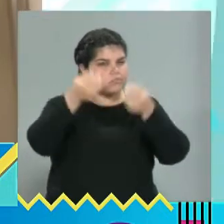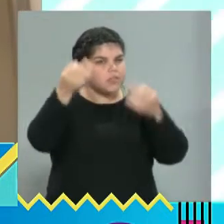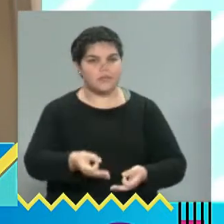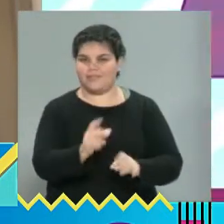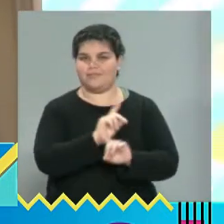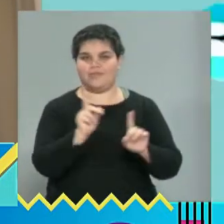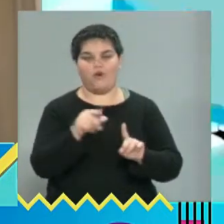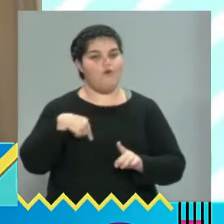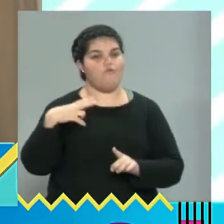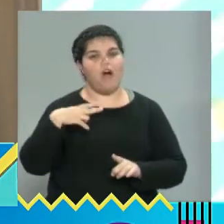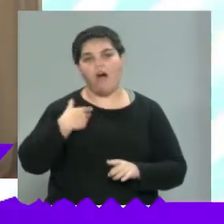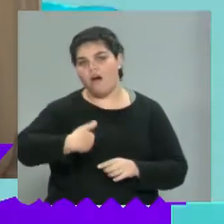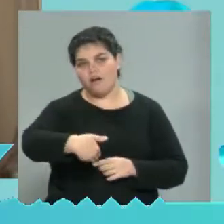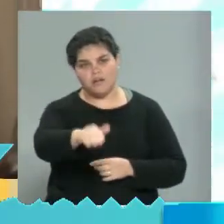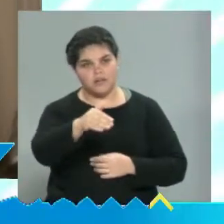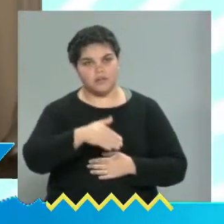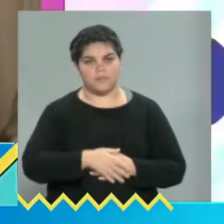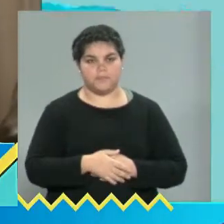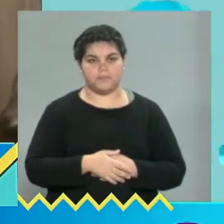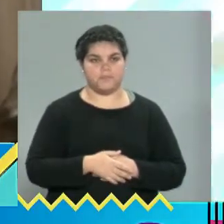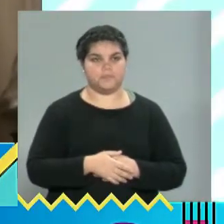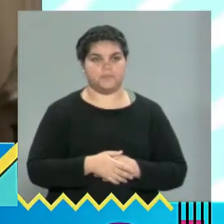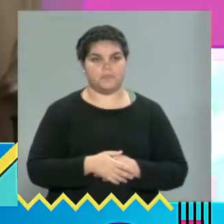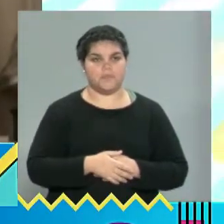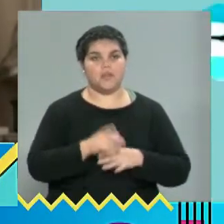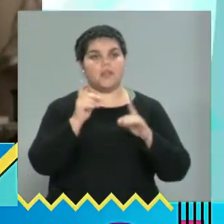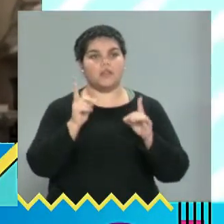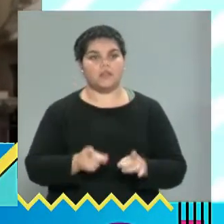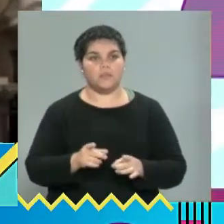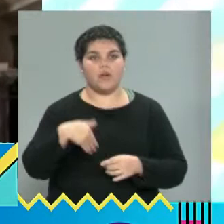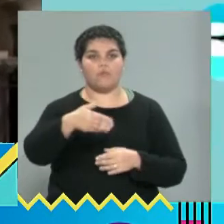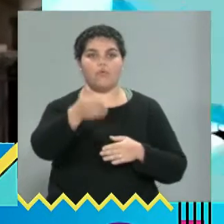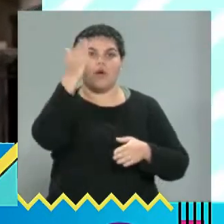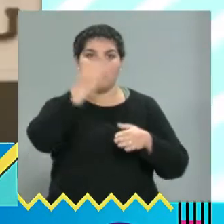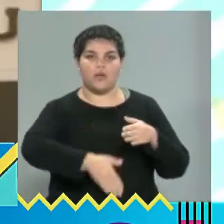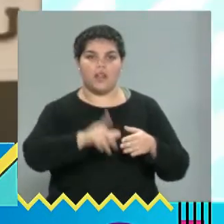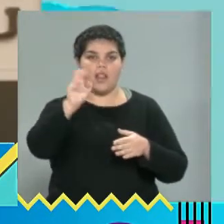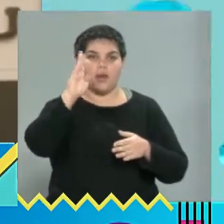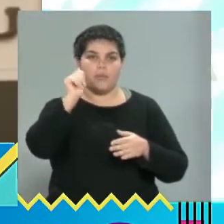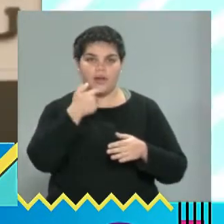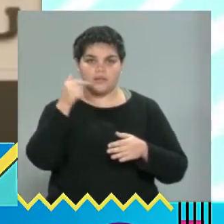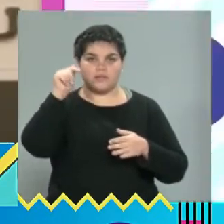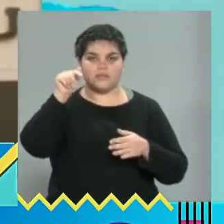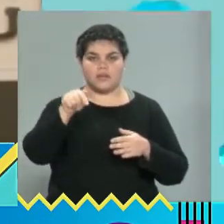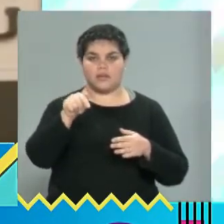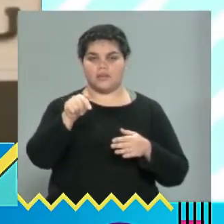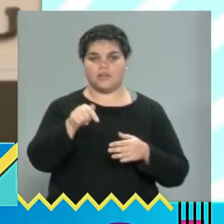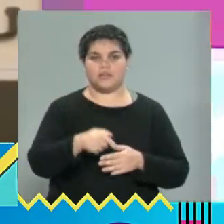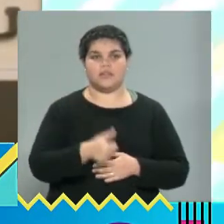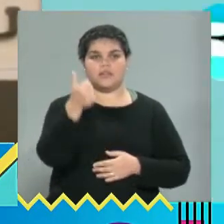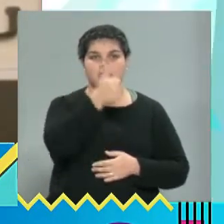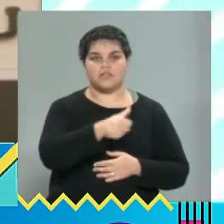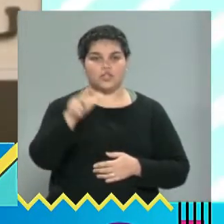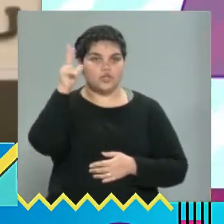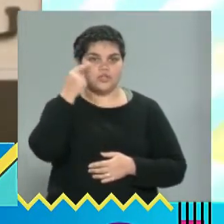restan cosas por ver en los próximos días. Hay un próximo vencimiento del EVAX, como estábamos hablando, vencen 680.000